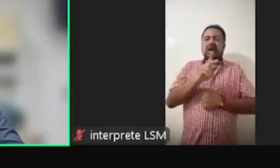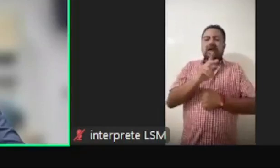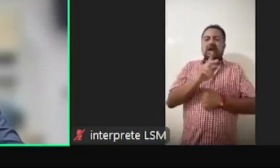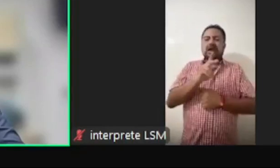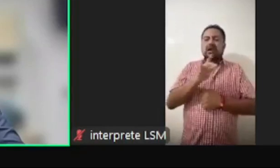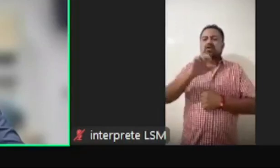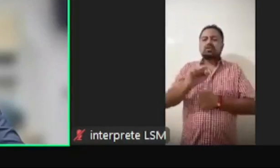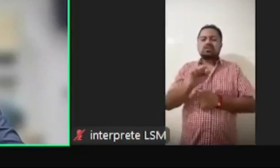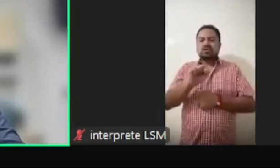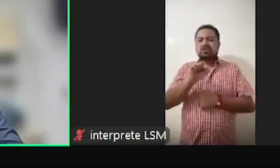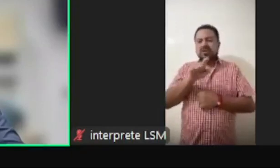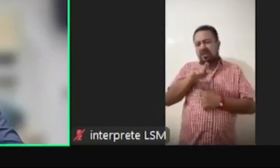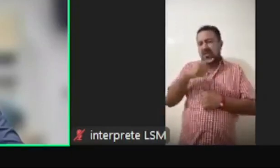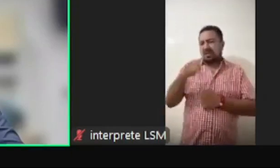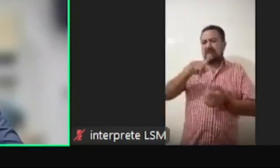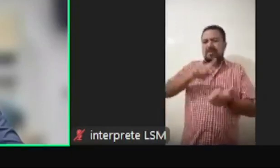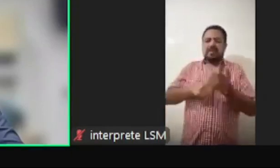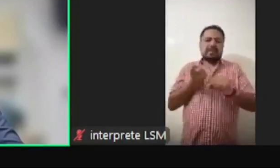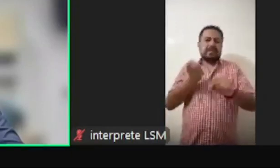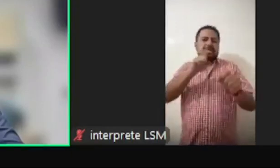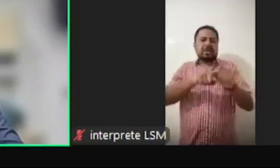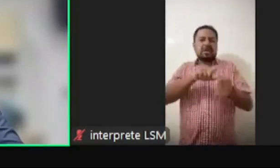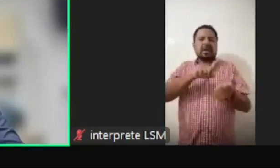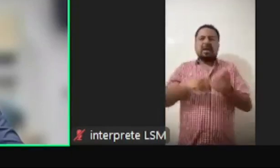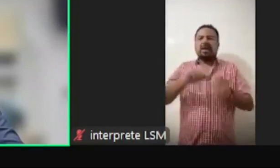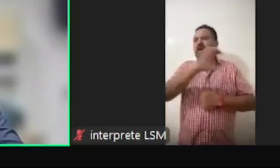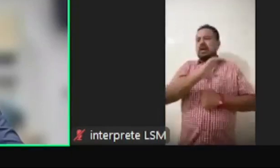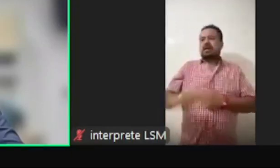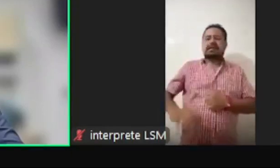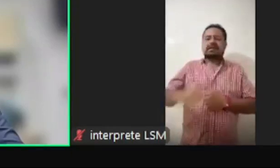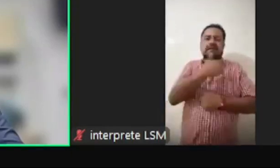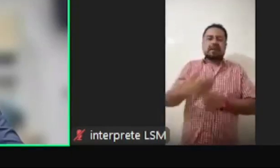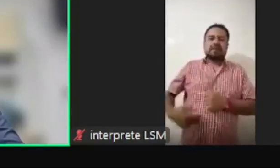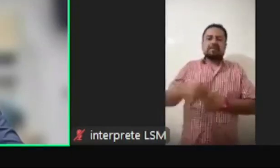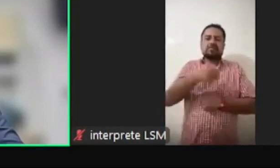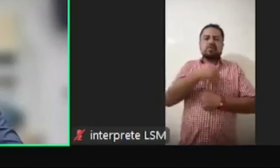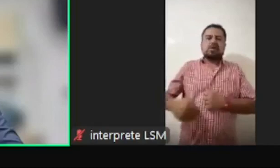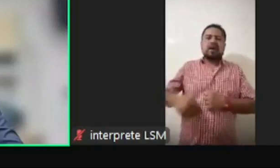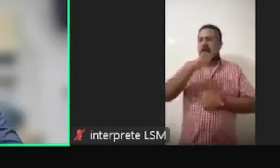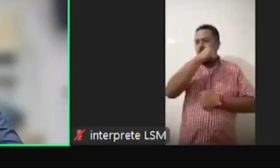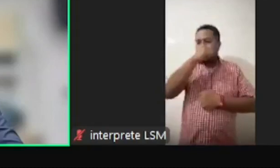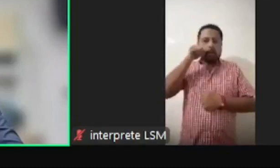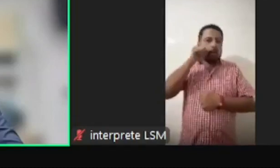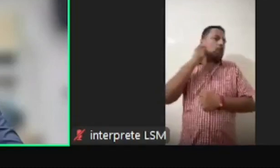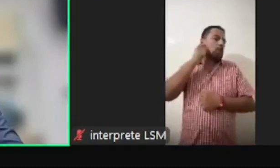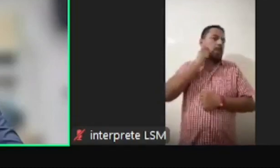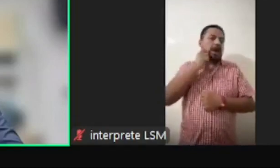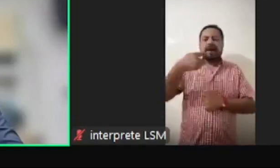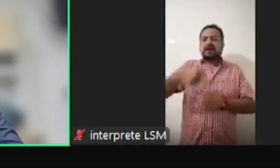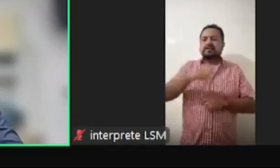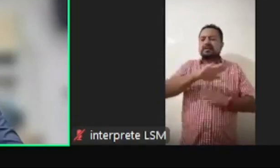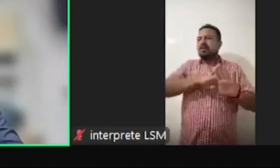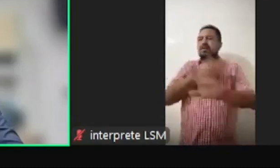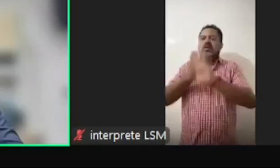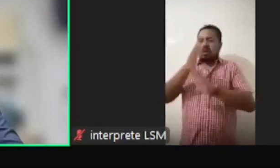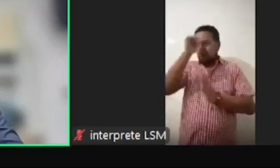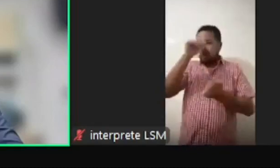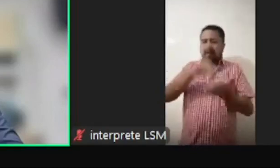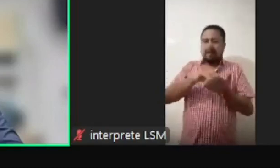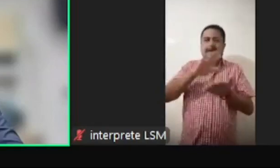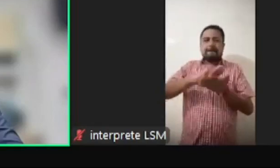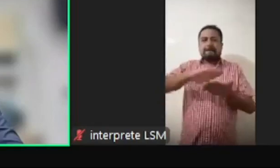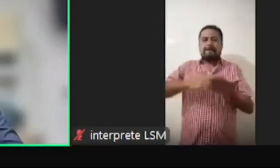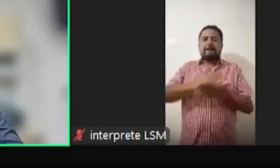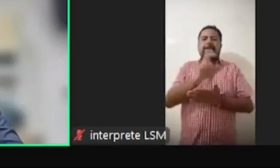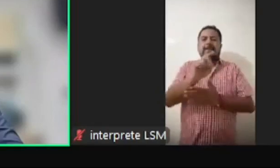en su calidad de simpatizante y aspirante a candidato a presidente municipal de Benito Juárez Guerrero, en contra del acuerdo de improcedencia del 31 de marzo